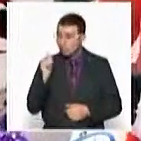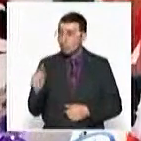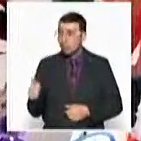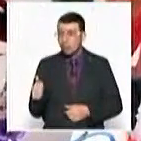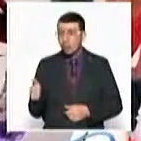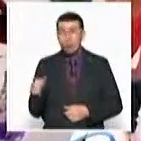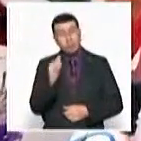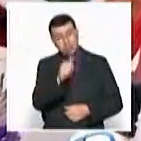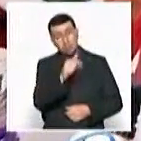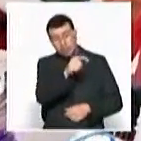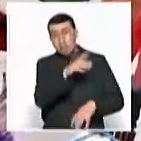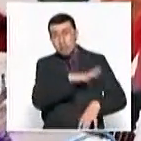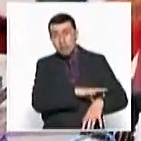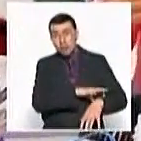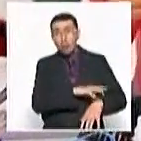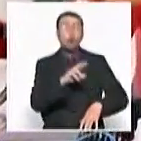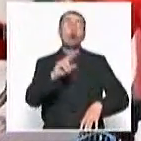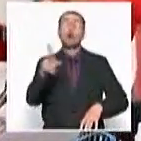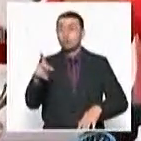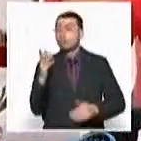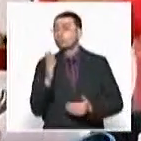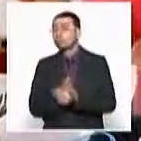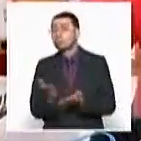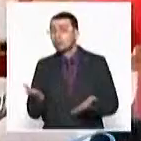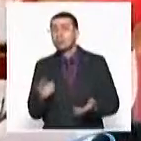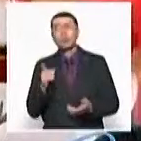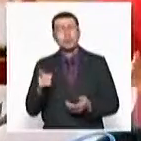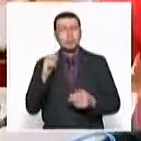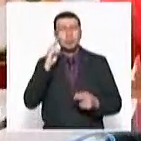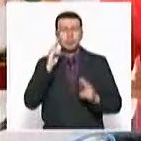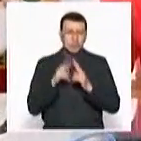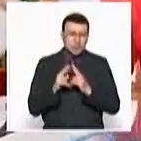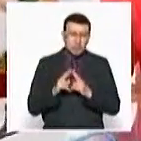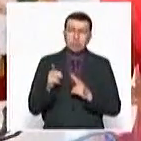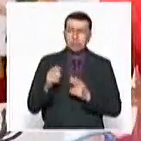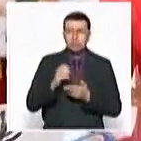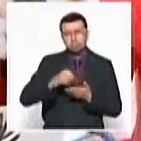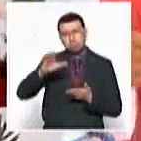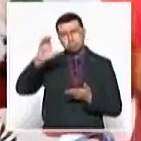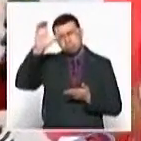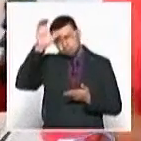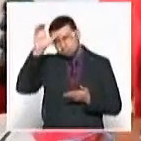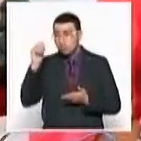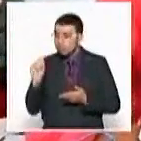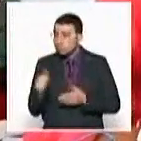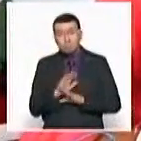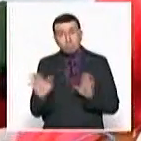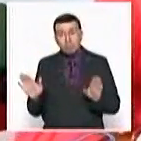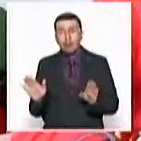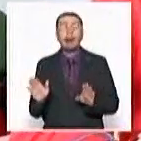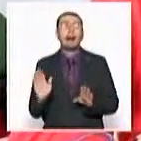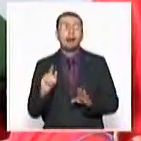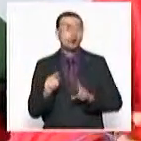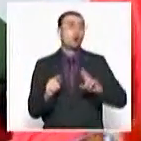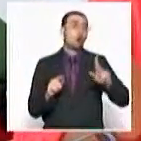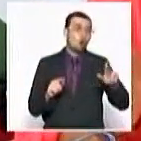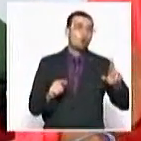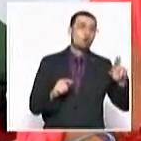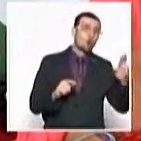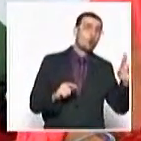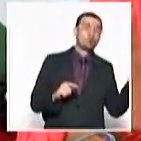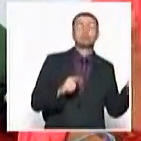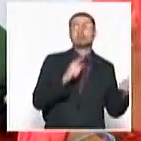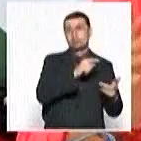Para ese médico. El conocimiento de ese médico llegó hasta ahí. Por eso la medicina es muy